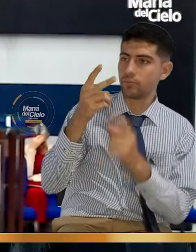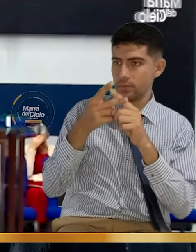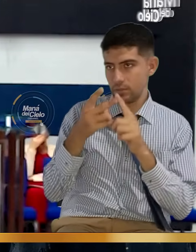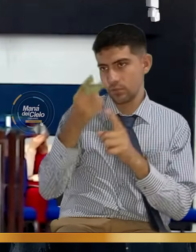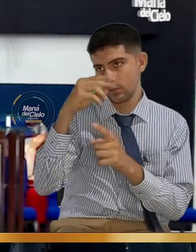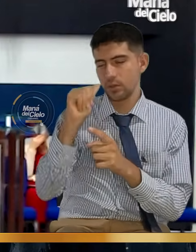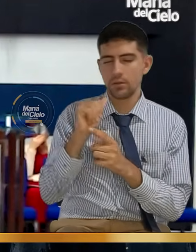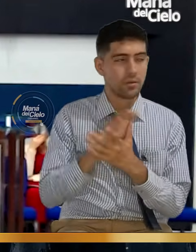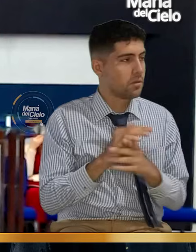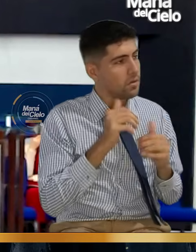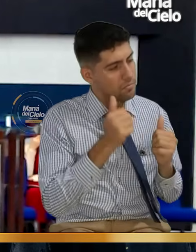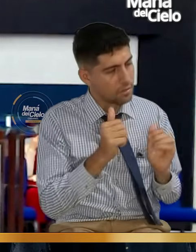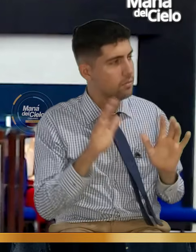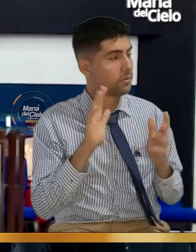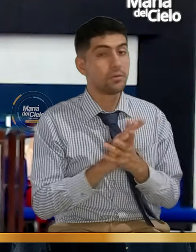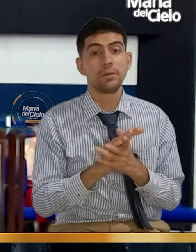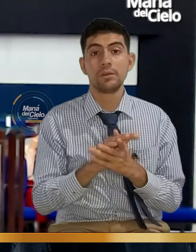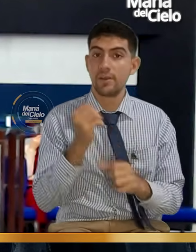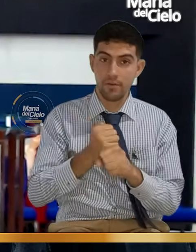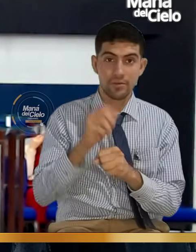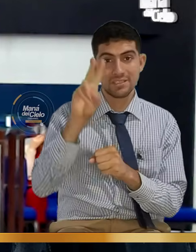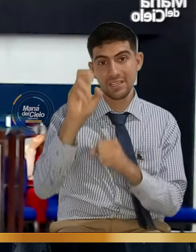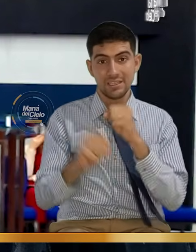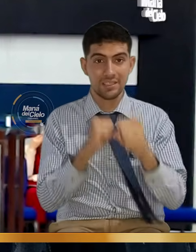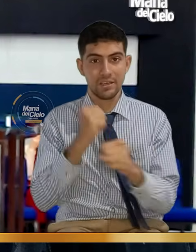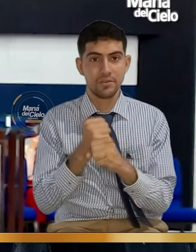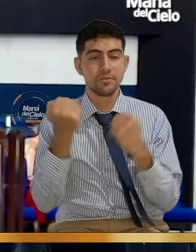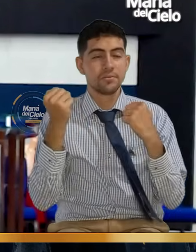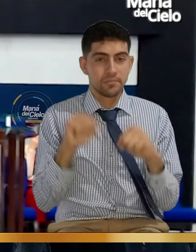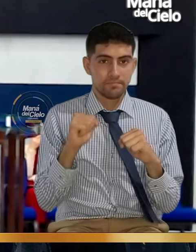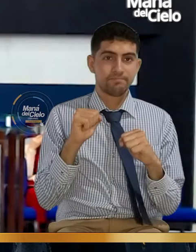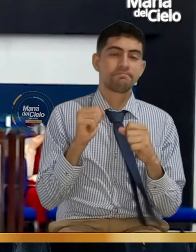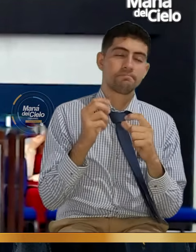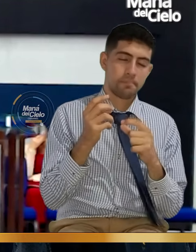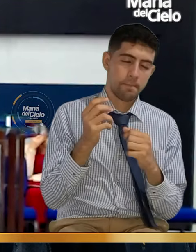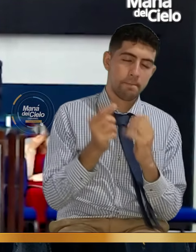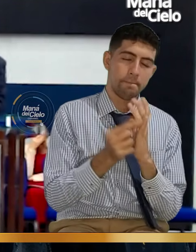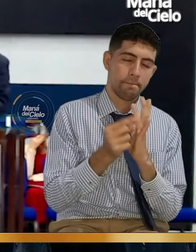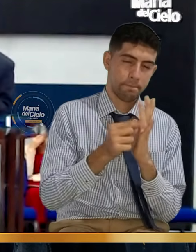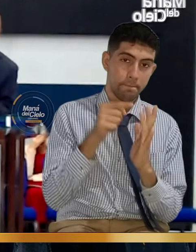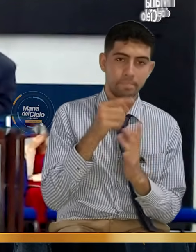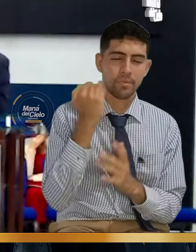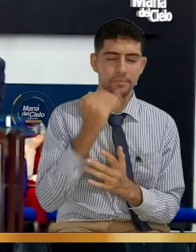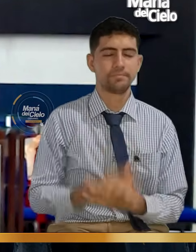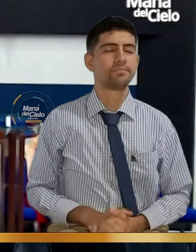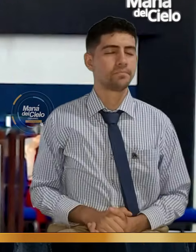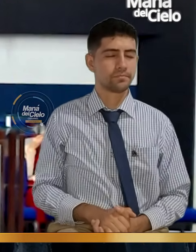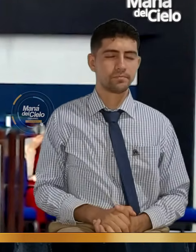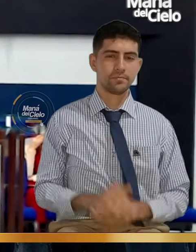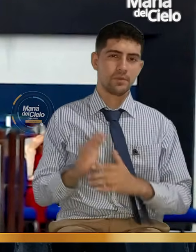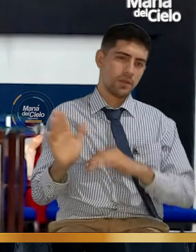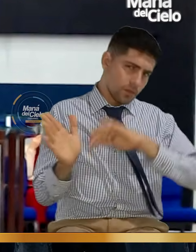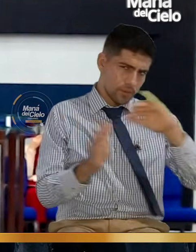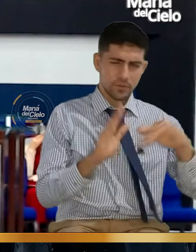de ángel, y lo agarró. Y le dijo: Señor, ya no quiero seguir siendo un Jacob. Ya no quiero seguir engañando, haciendo